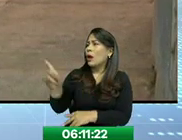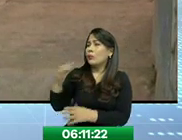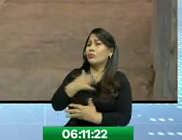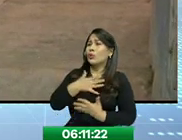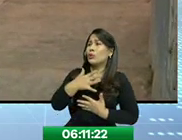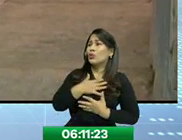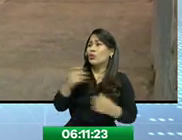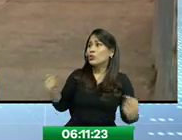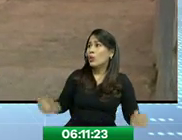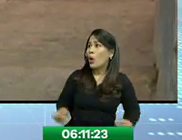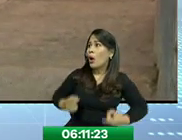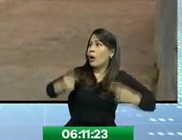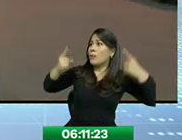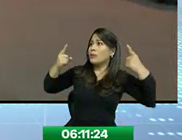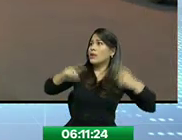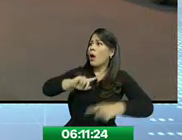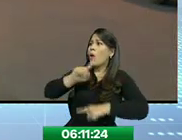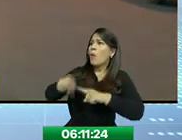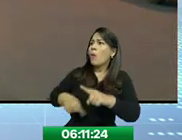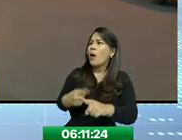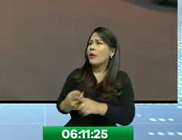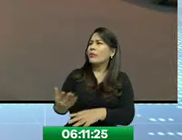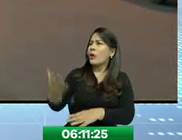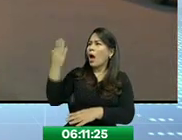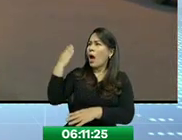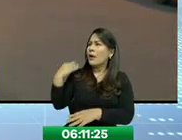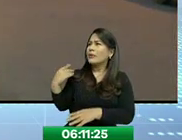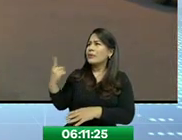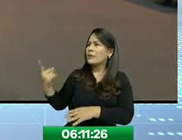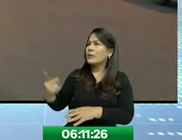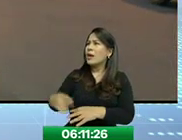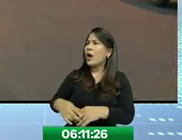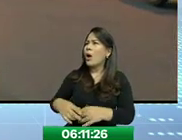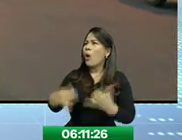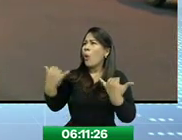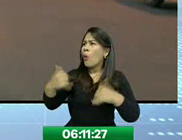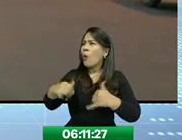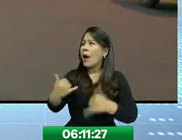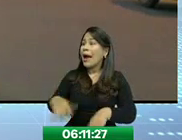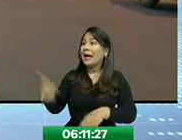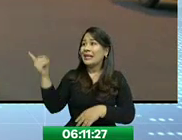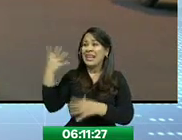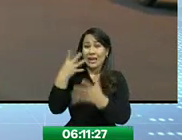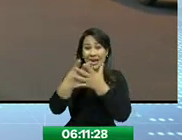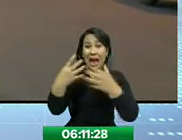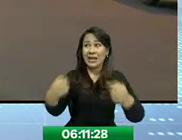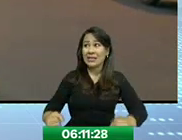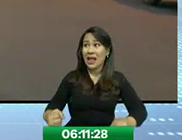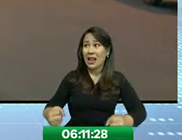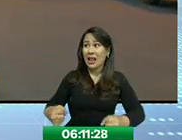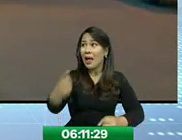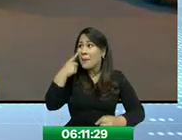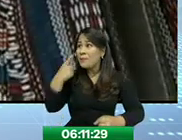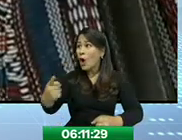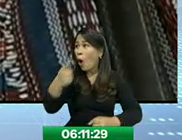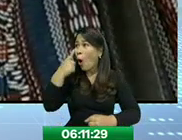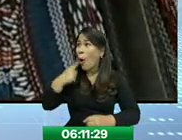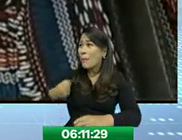vivimos, cuando también descuartizaron a un hombre y comenzaron a jugar con la cabeza, ¿no? A jugar fútbol con la